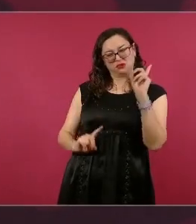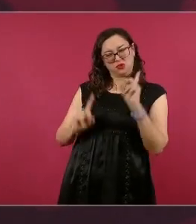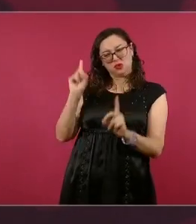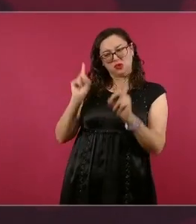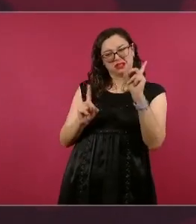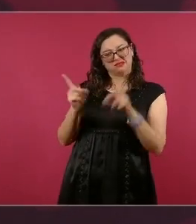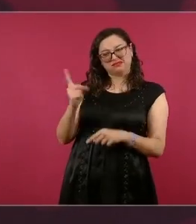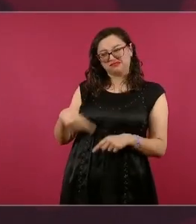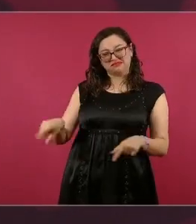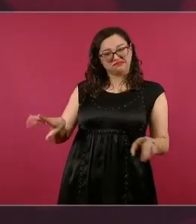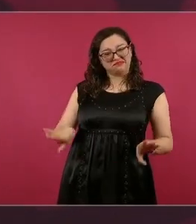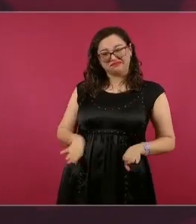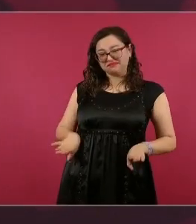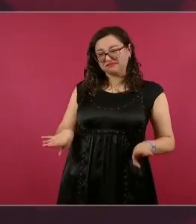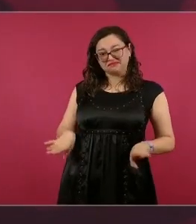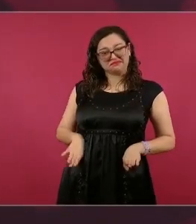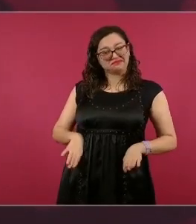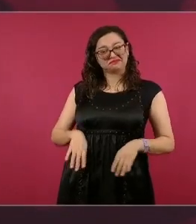les ayuda.